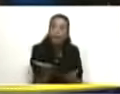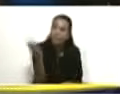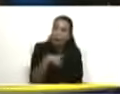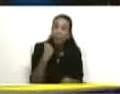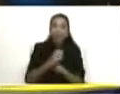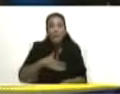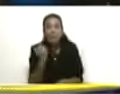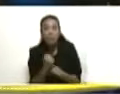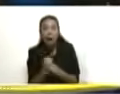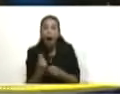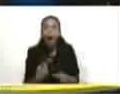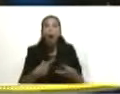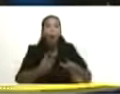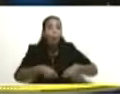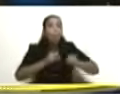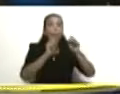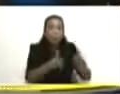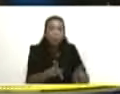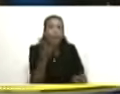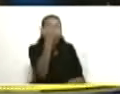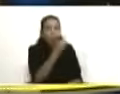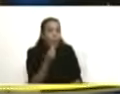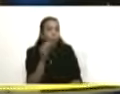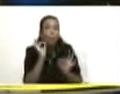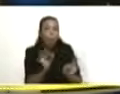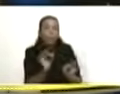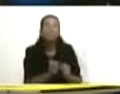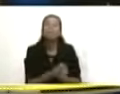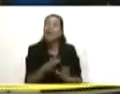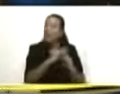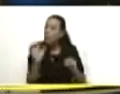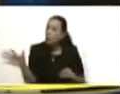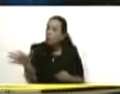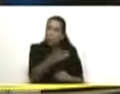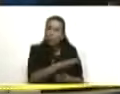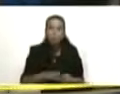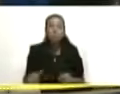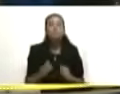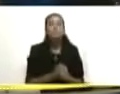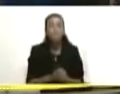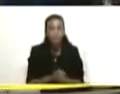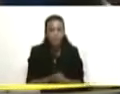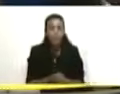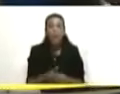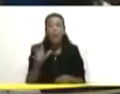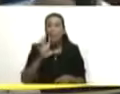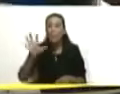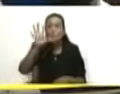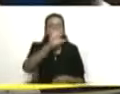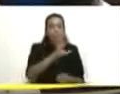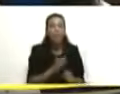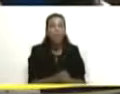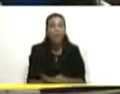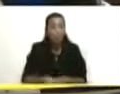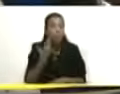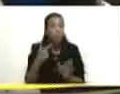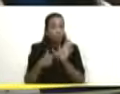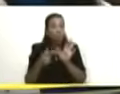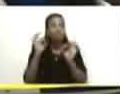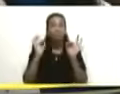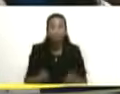para entregarle la oportunidad de trabajo productivo a todos los jóvenes del país. Muy